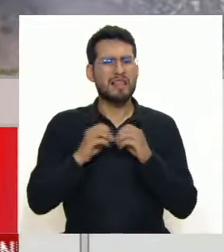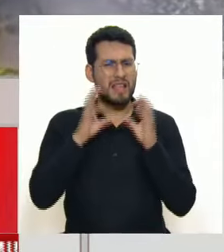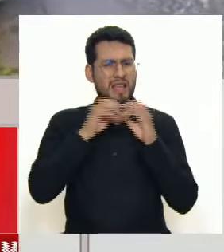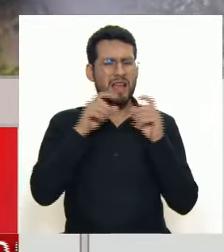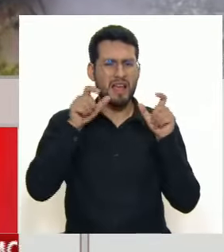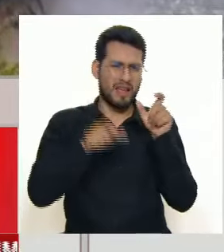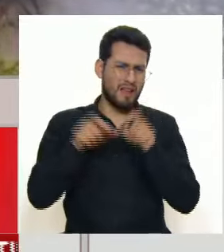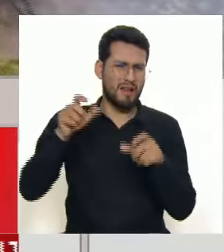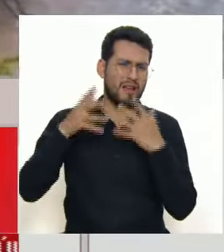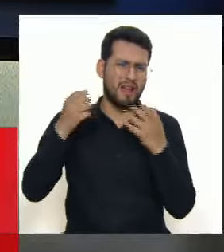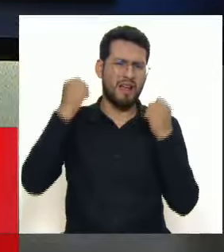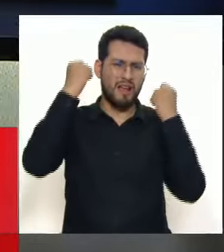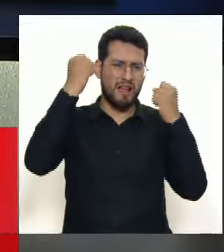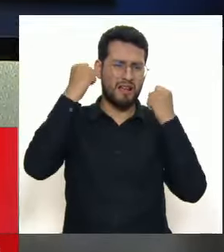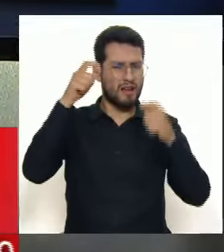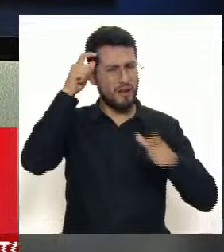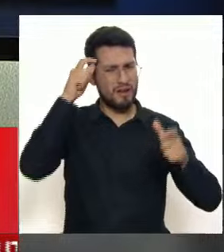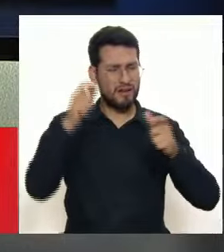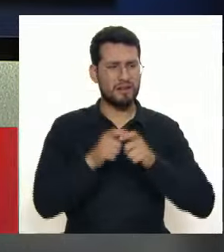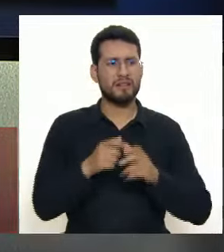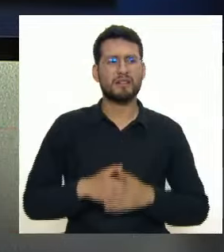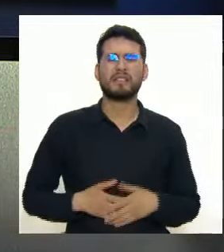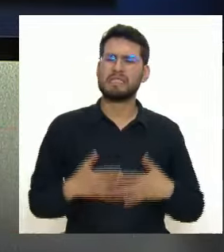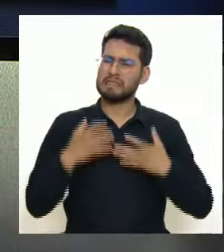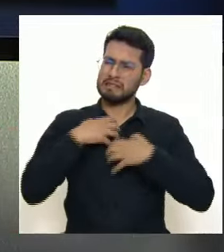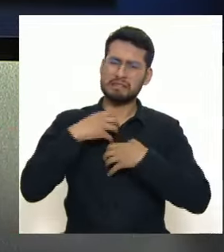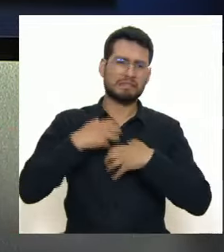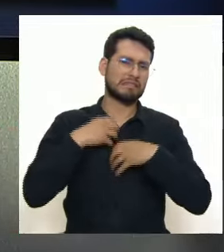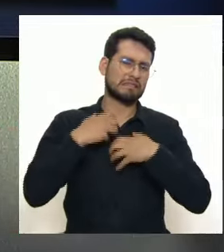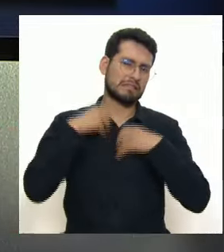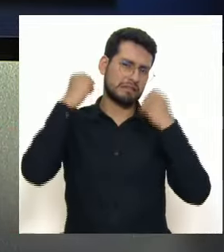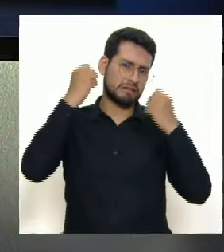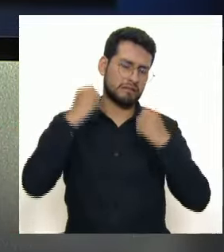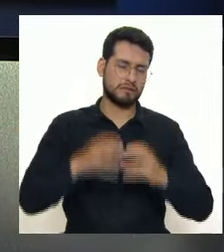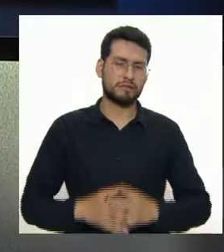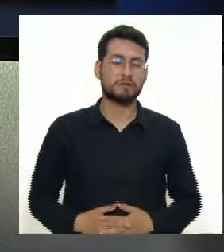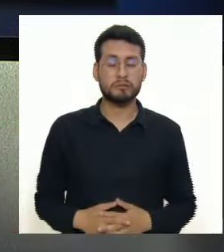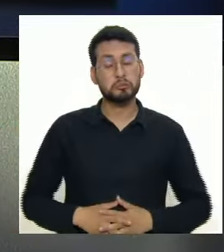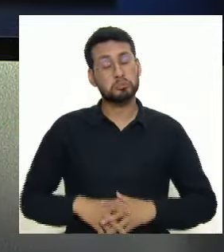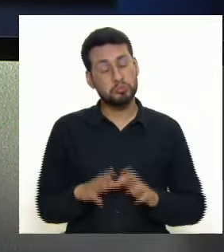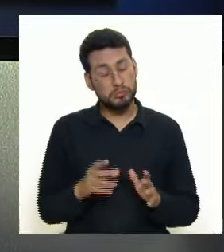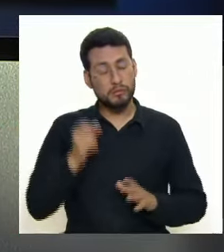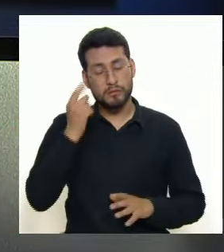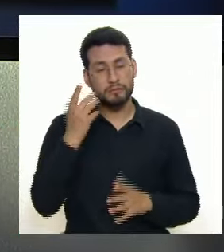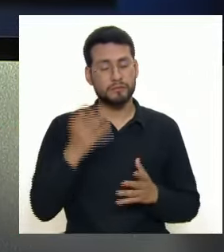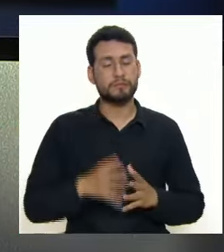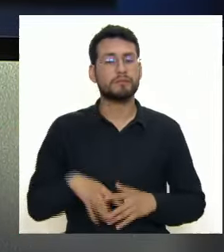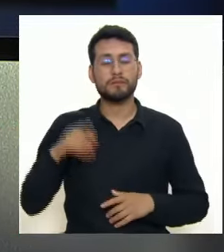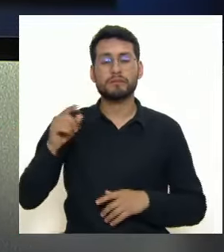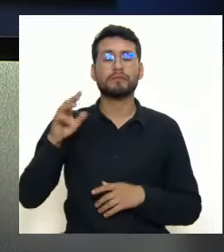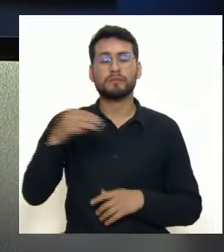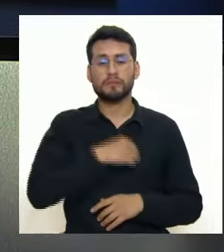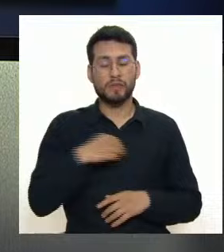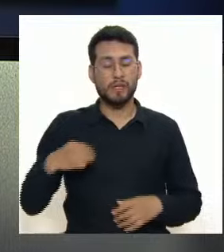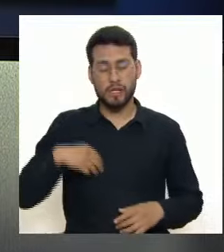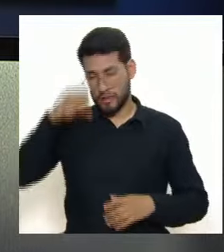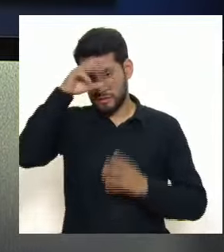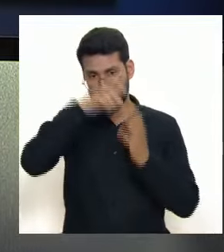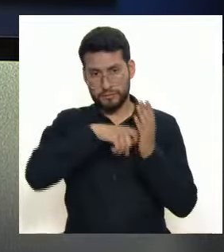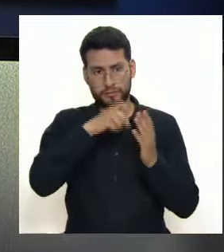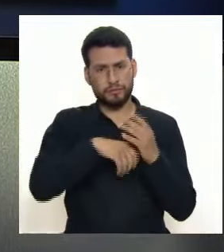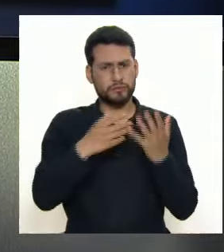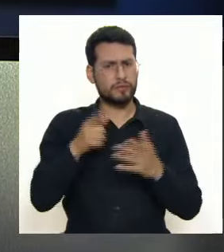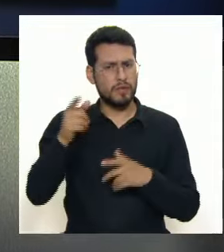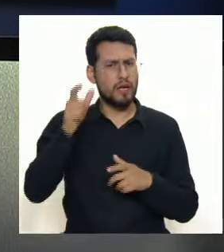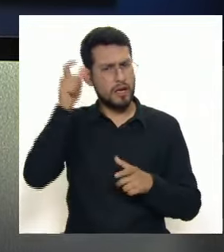días en los exteriores del Congreso de la República alzando su voz de protesta, ¿no? Y se entiende que el ministro de Energía y Minas asiste